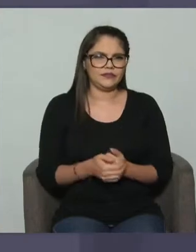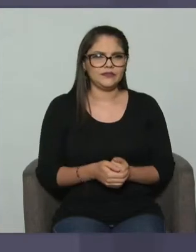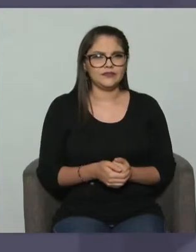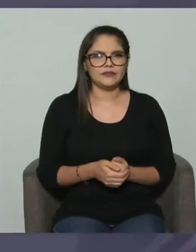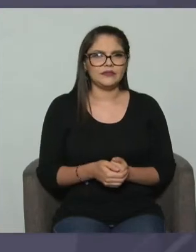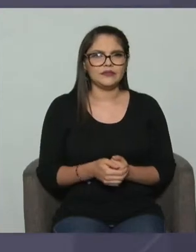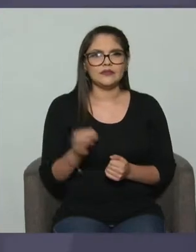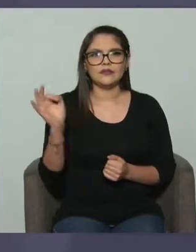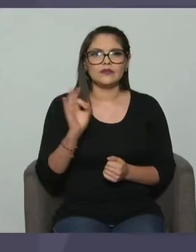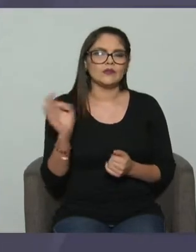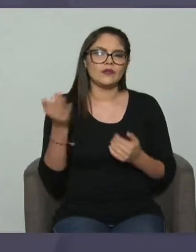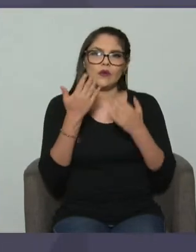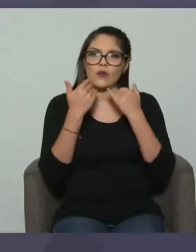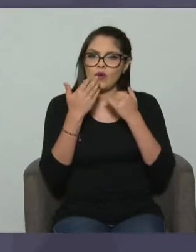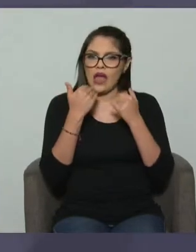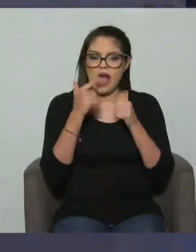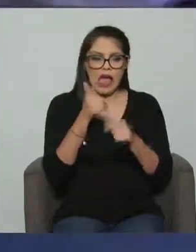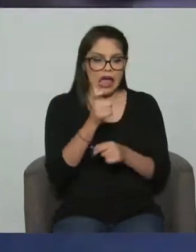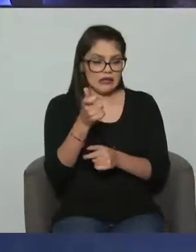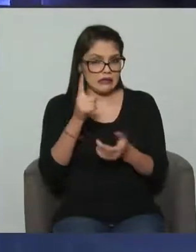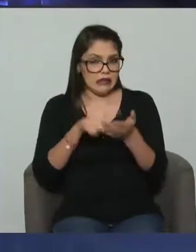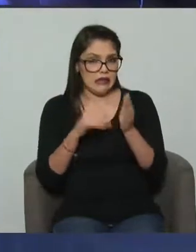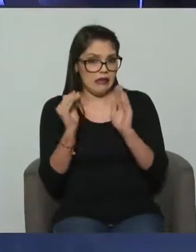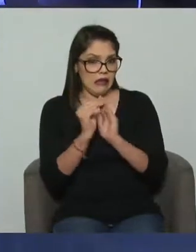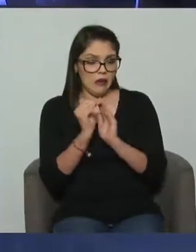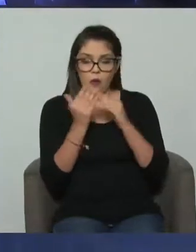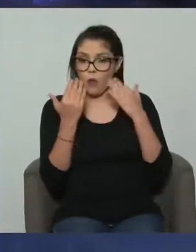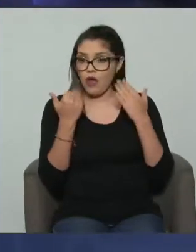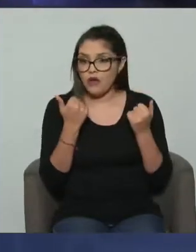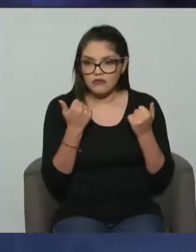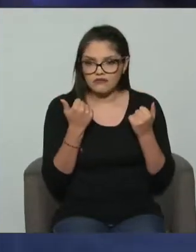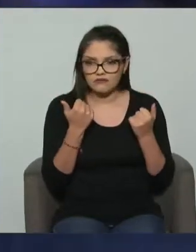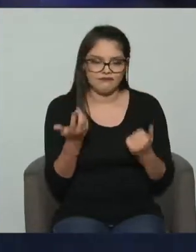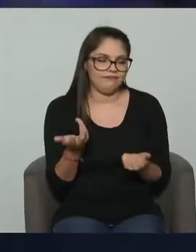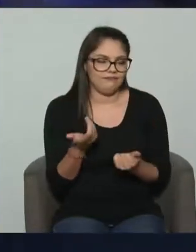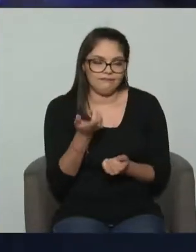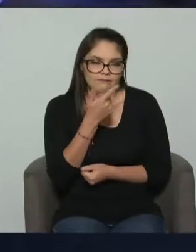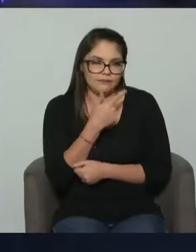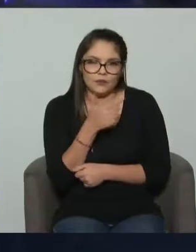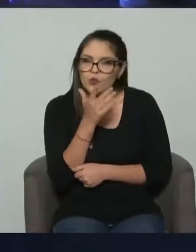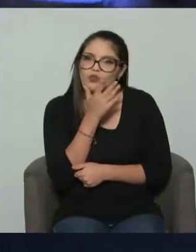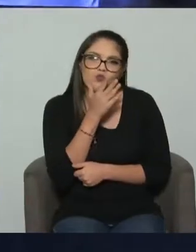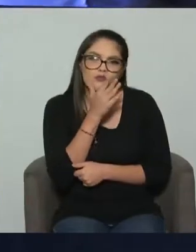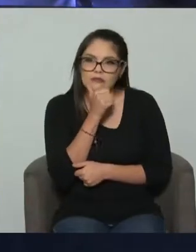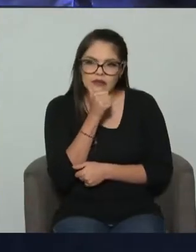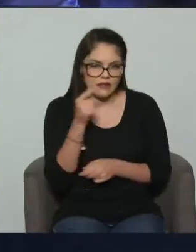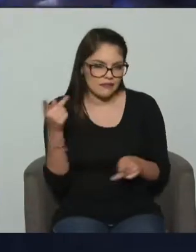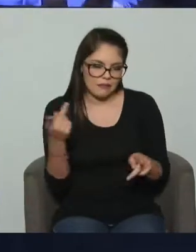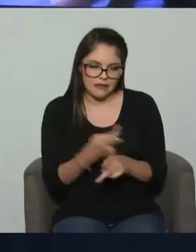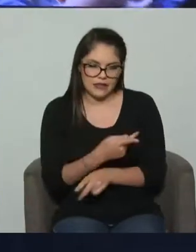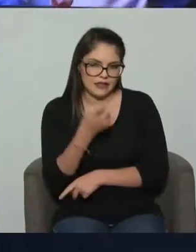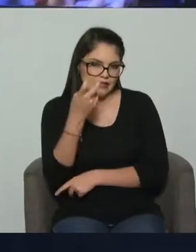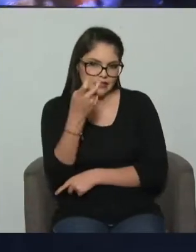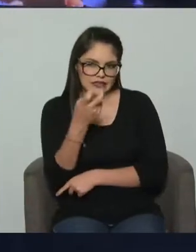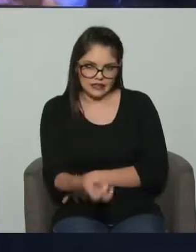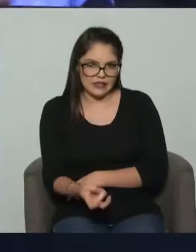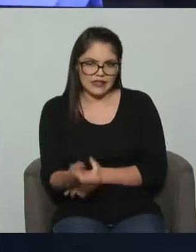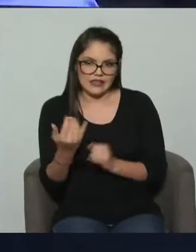su escuela. ¿Qué pasa al momento en que se disfraza como el asesino que se registró en Columbine, en Estados Unidos, la